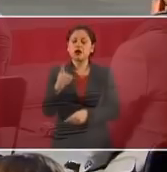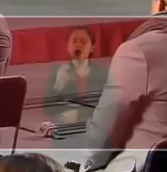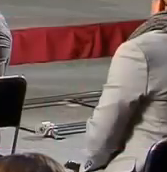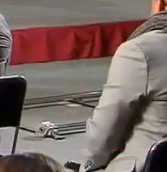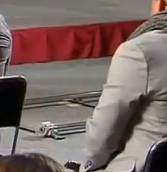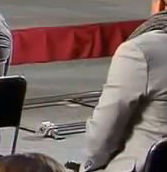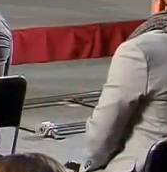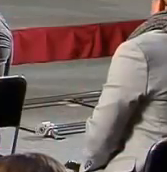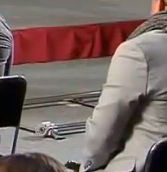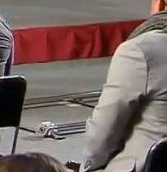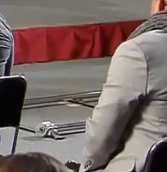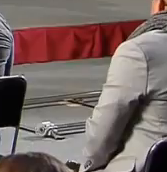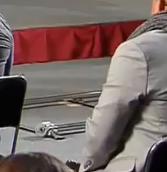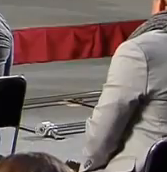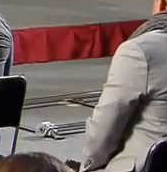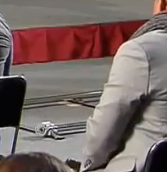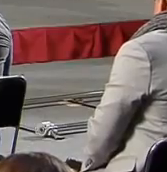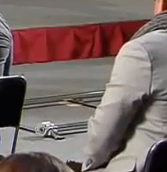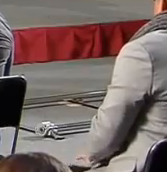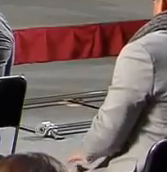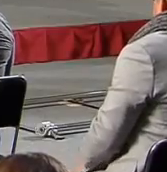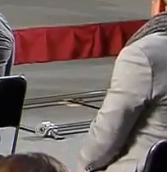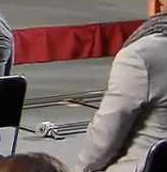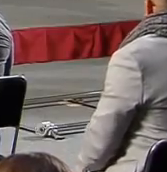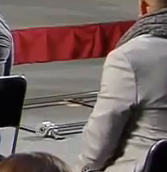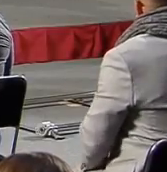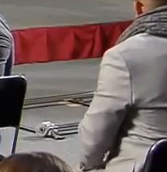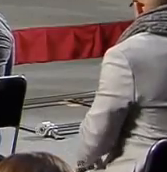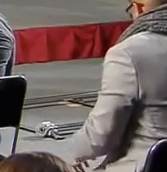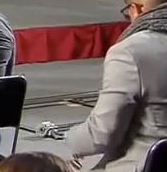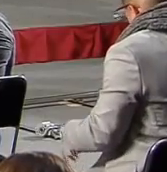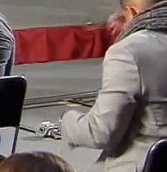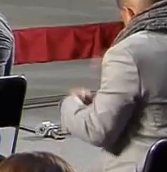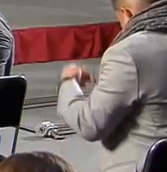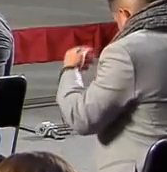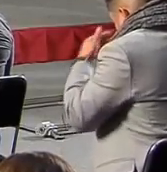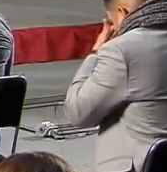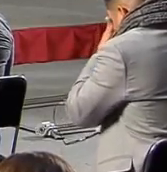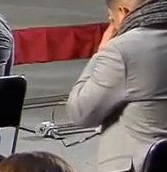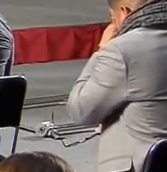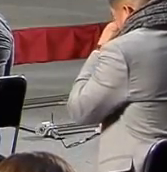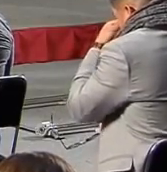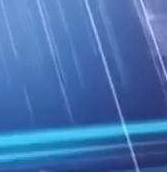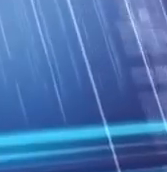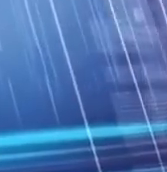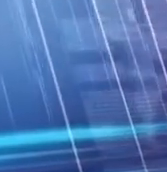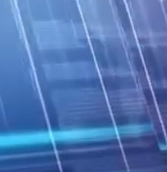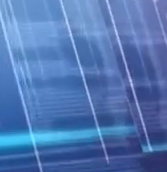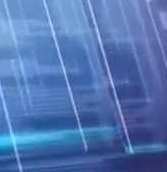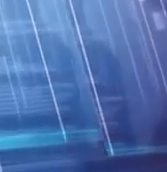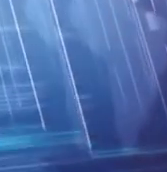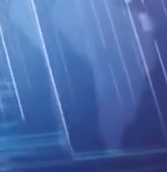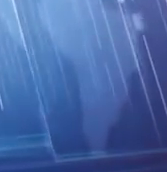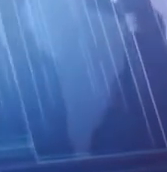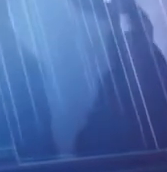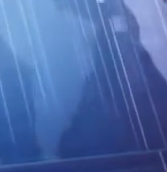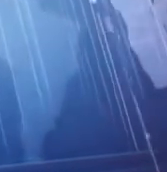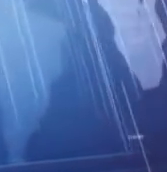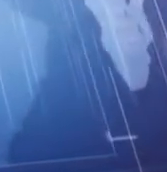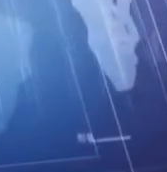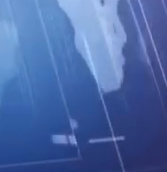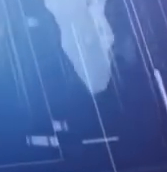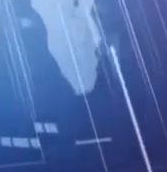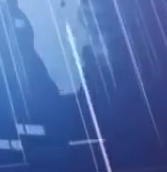menciona, ya aprobó 3 de los ensayos clínicos, está en proceso la liberación del cuarto. Por cierto, México tiene a favor